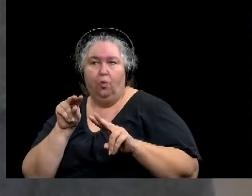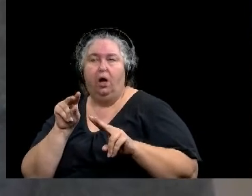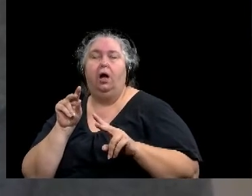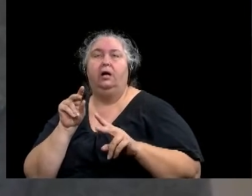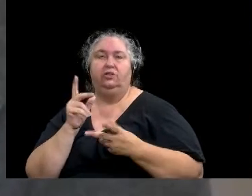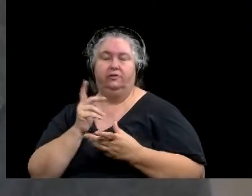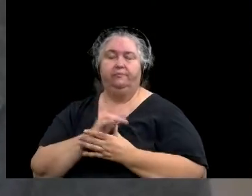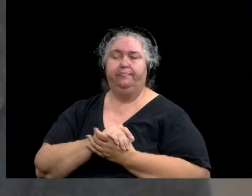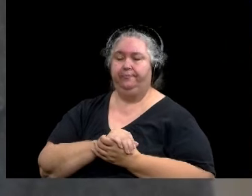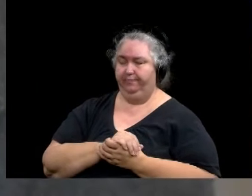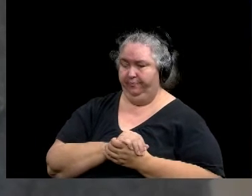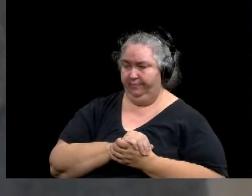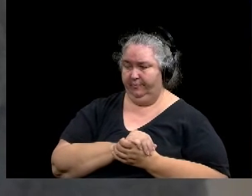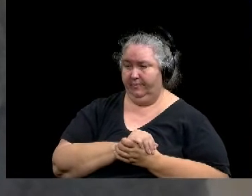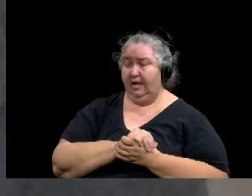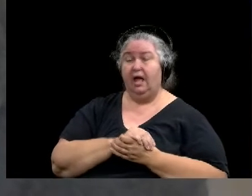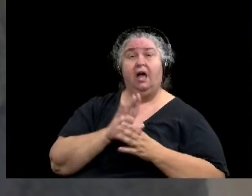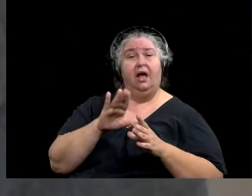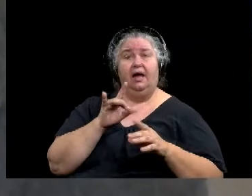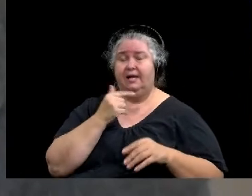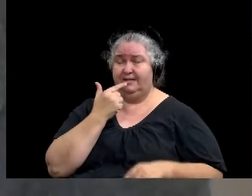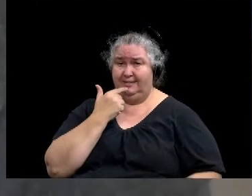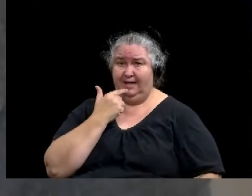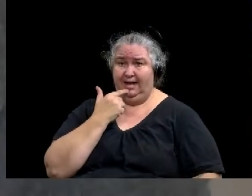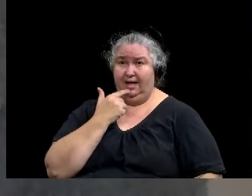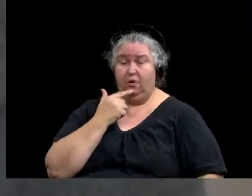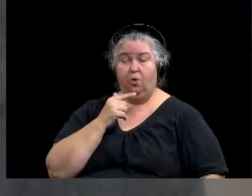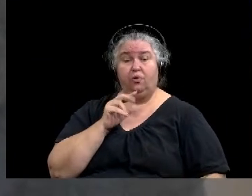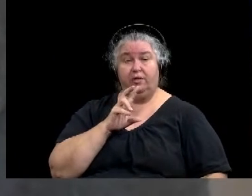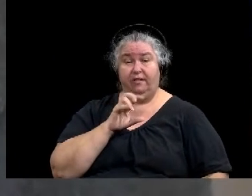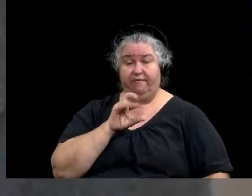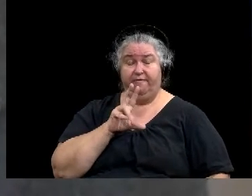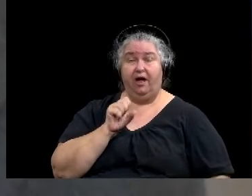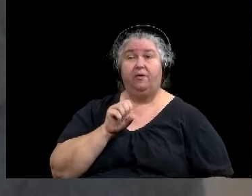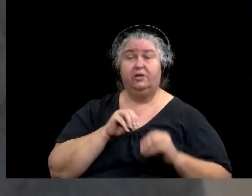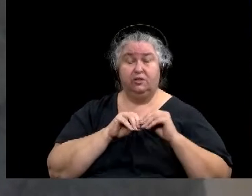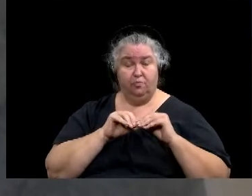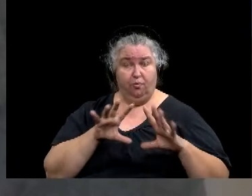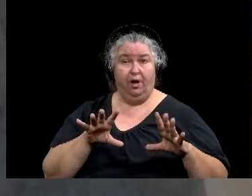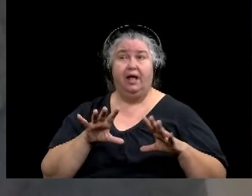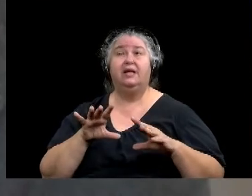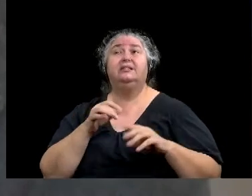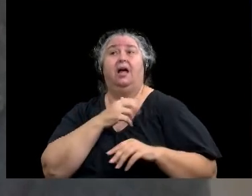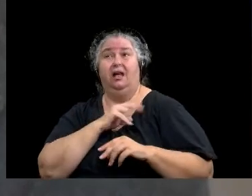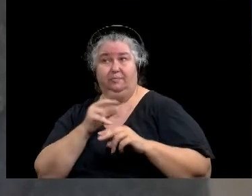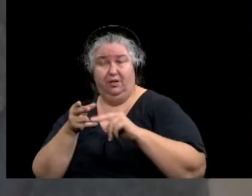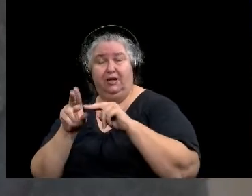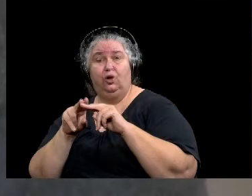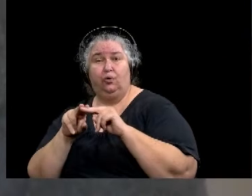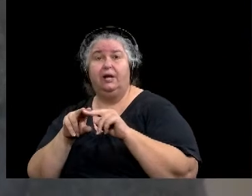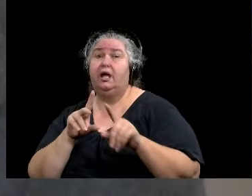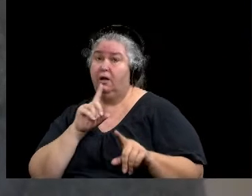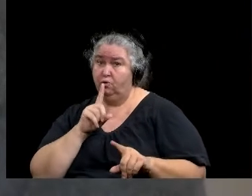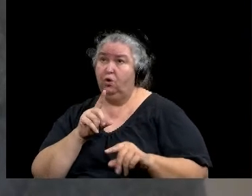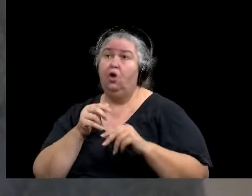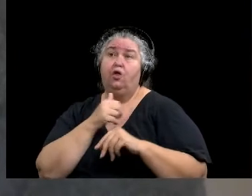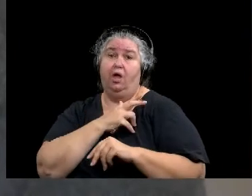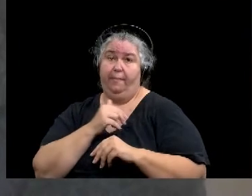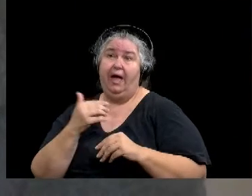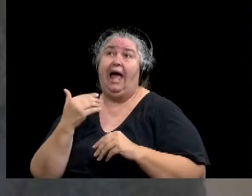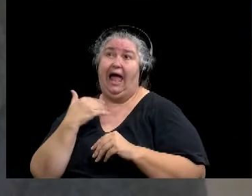elevado que se indica ejemplar así es que así es que mientras el virus se